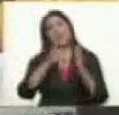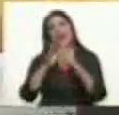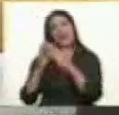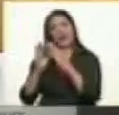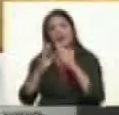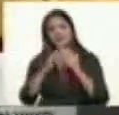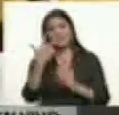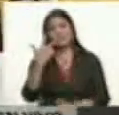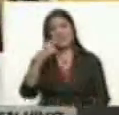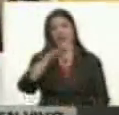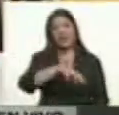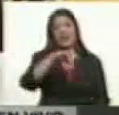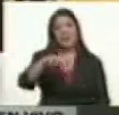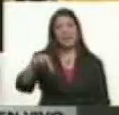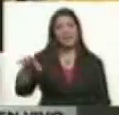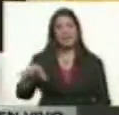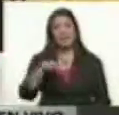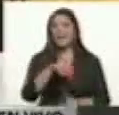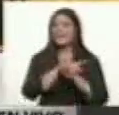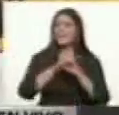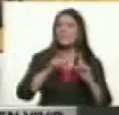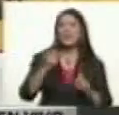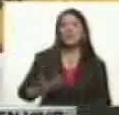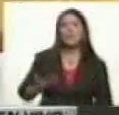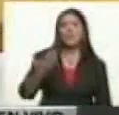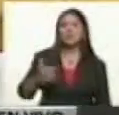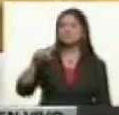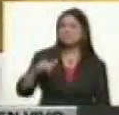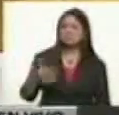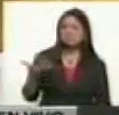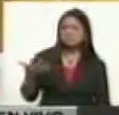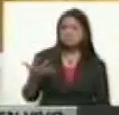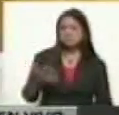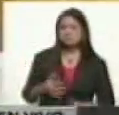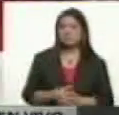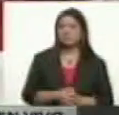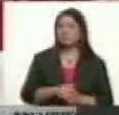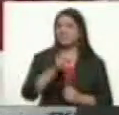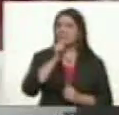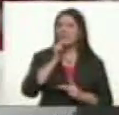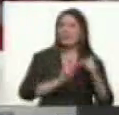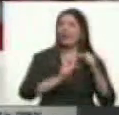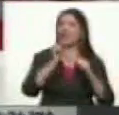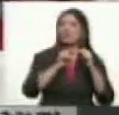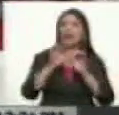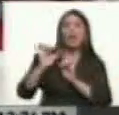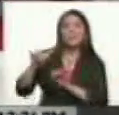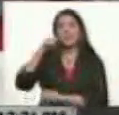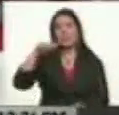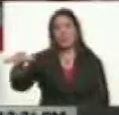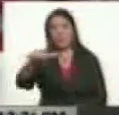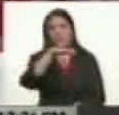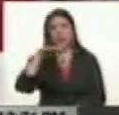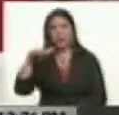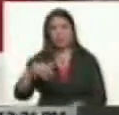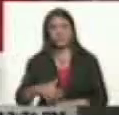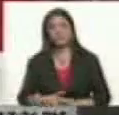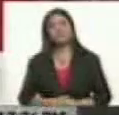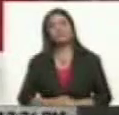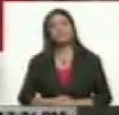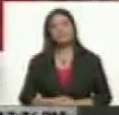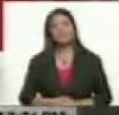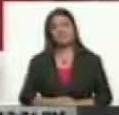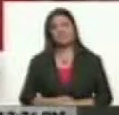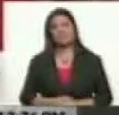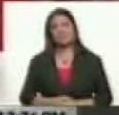estados. Pero lo importante de estas 303 viviendas es que han sido construidas por el Poder Popular. Con ello